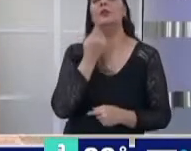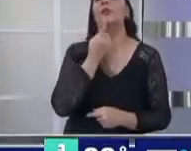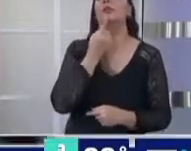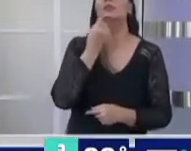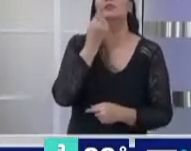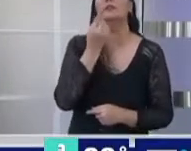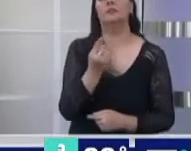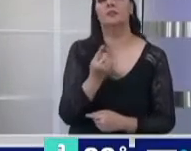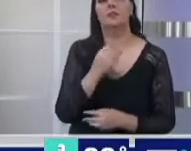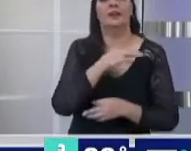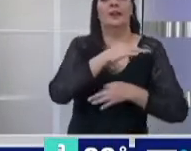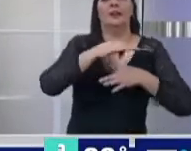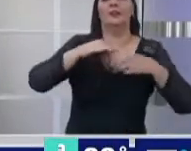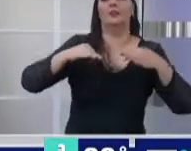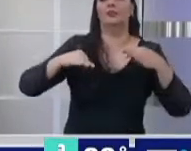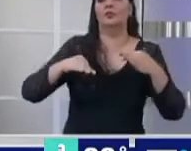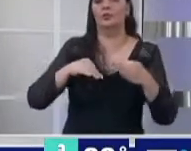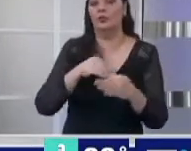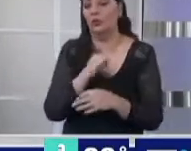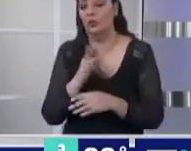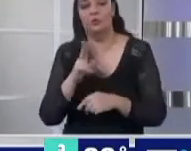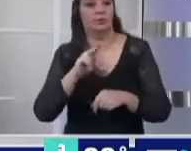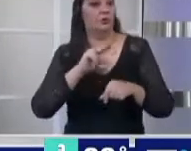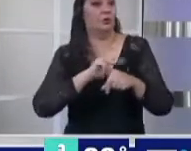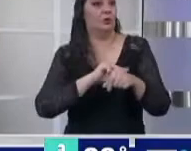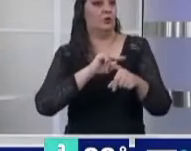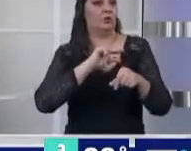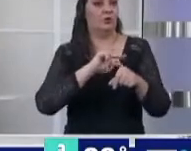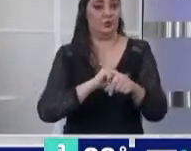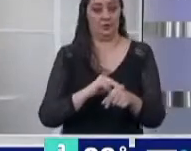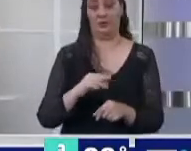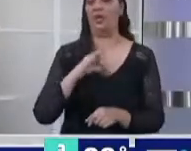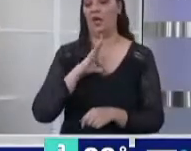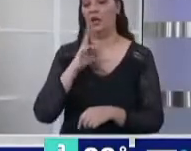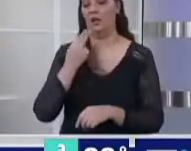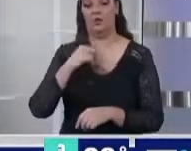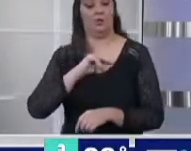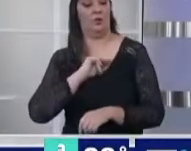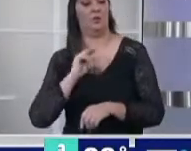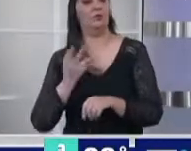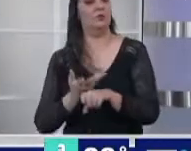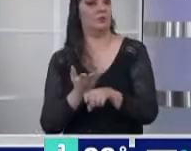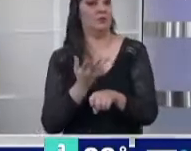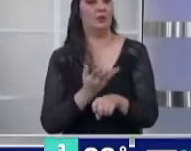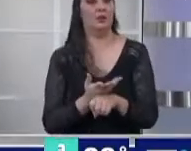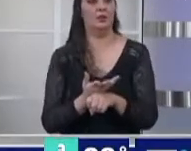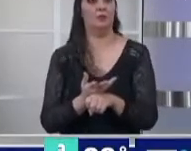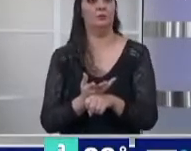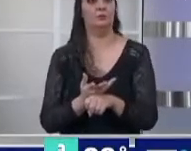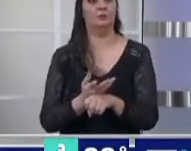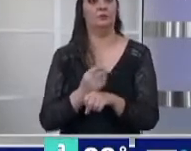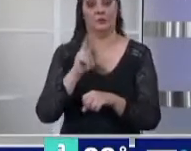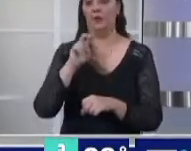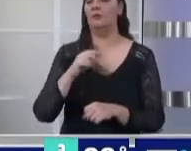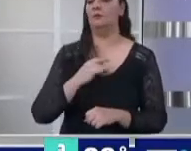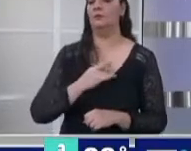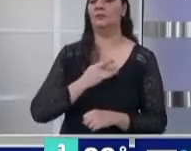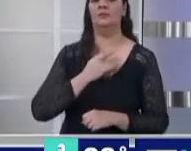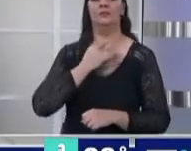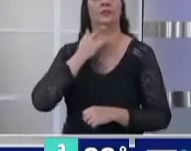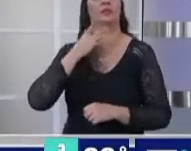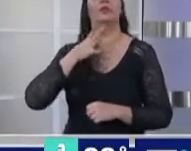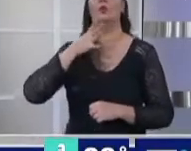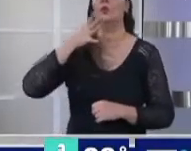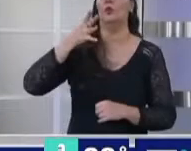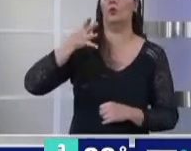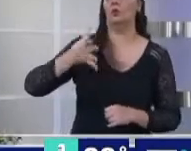a todos los médicos y médicas de este gran estado que me siento orgulloso